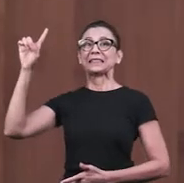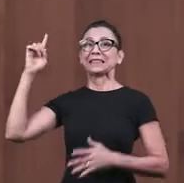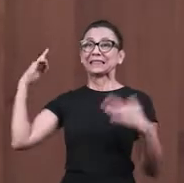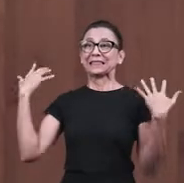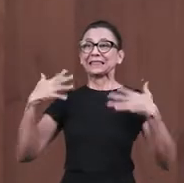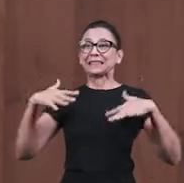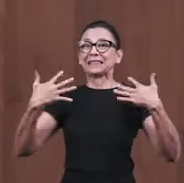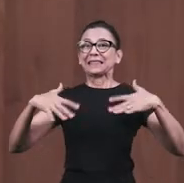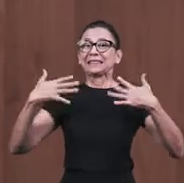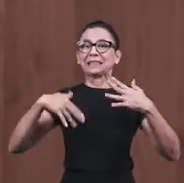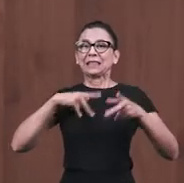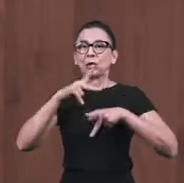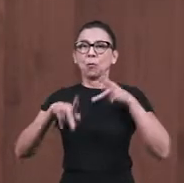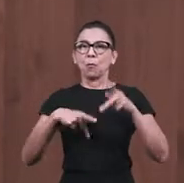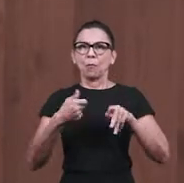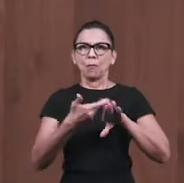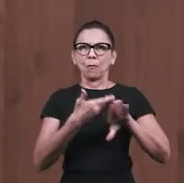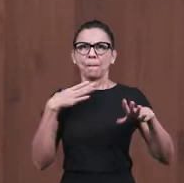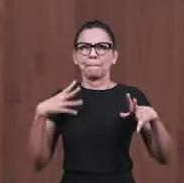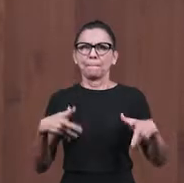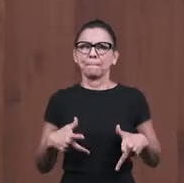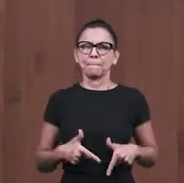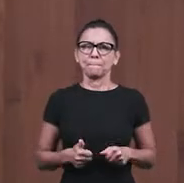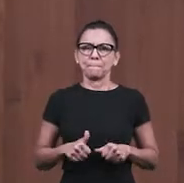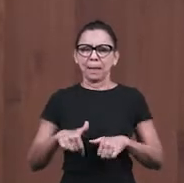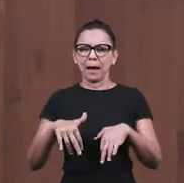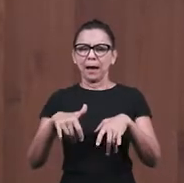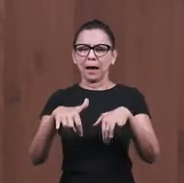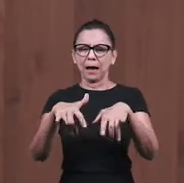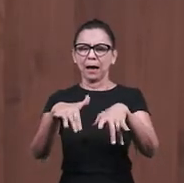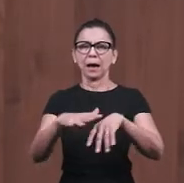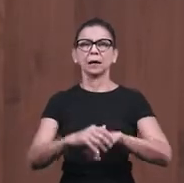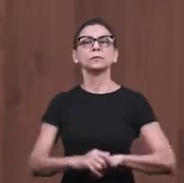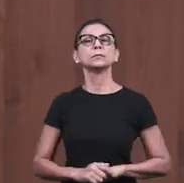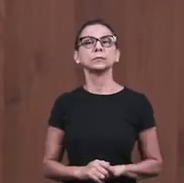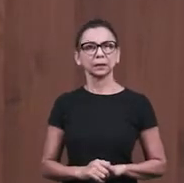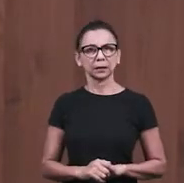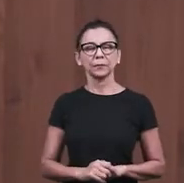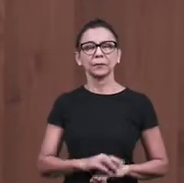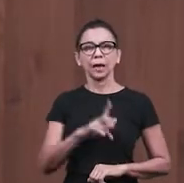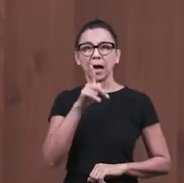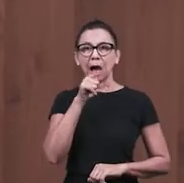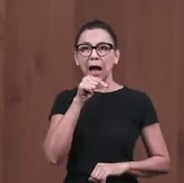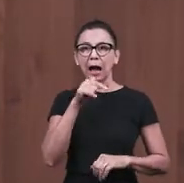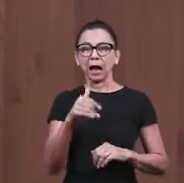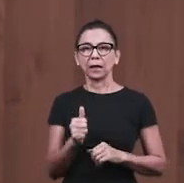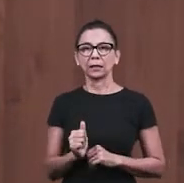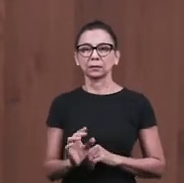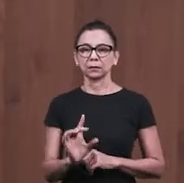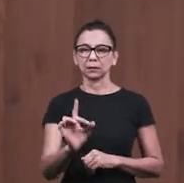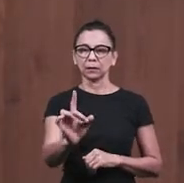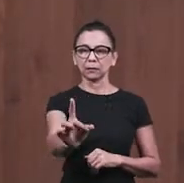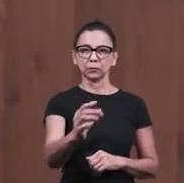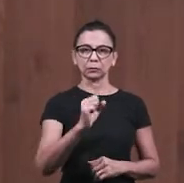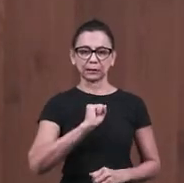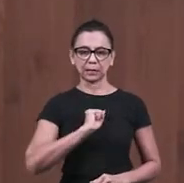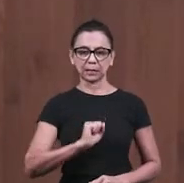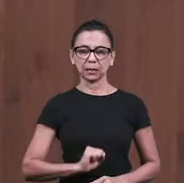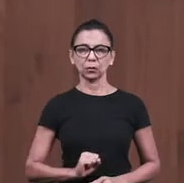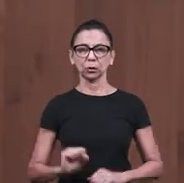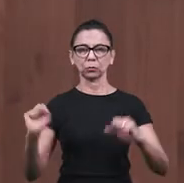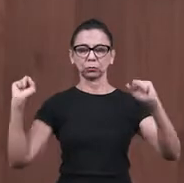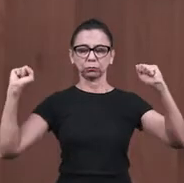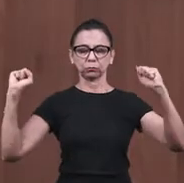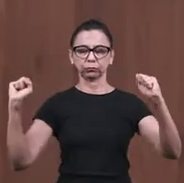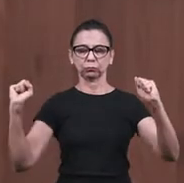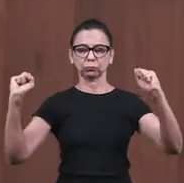Todo el pueblo se preparó para atravesar el río Jordán y el arca del pacto fue al frente, cargado por los